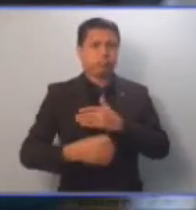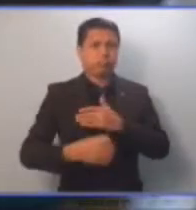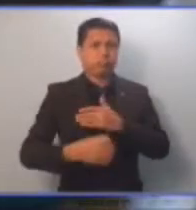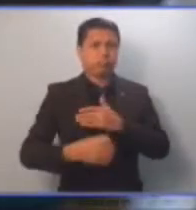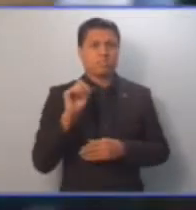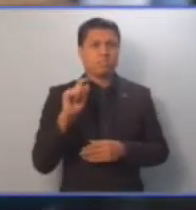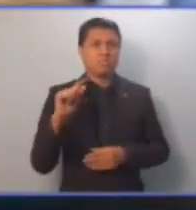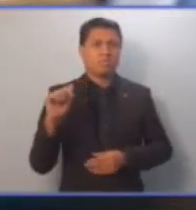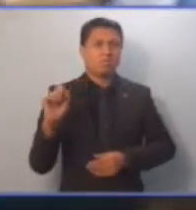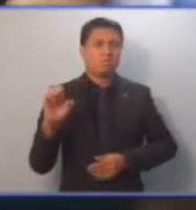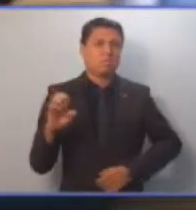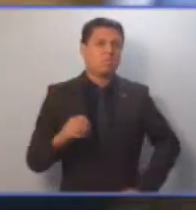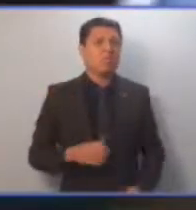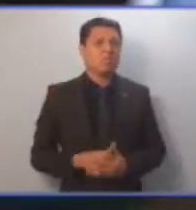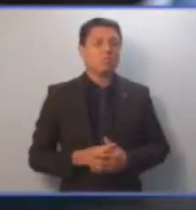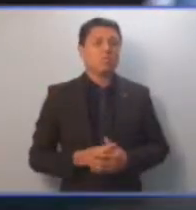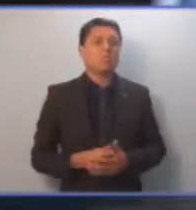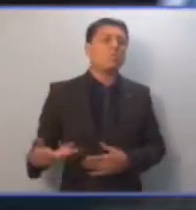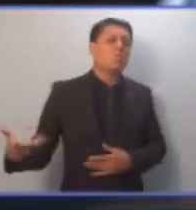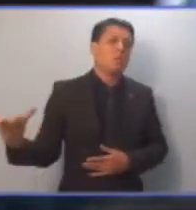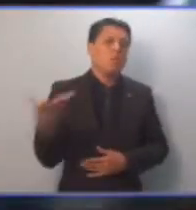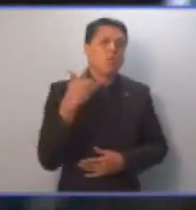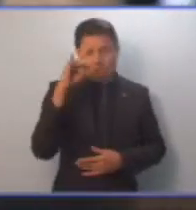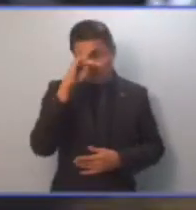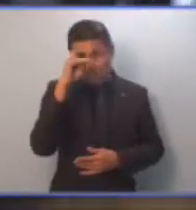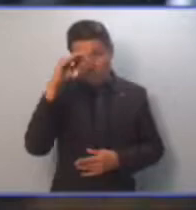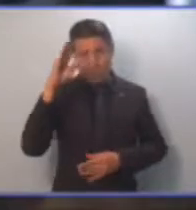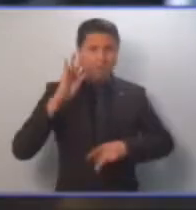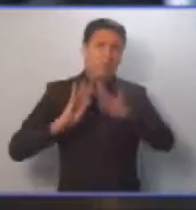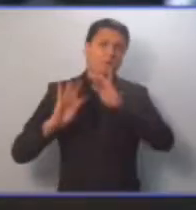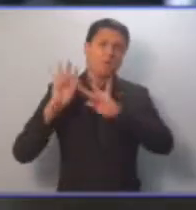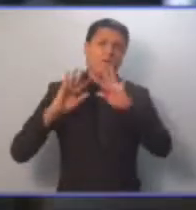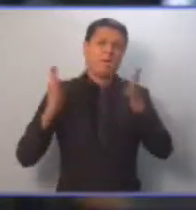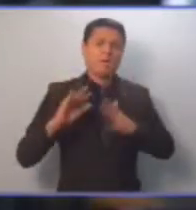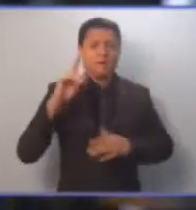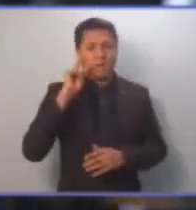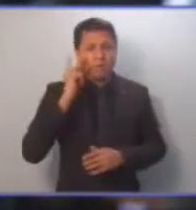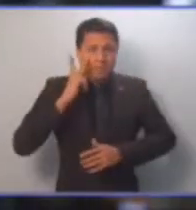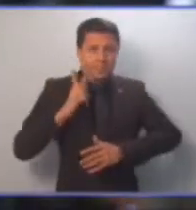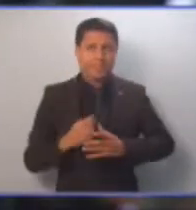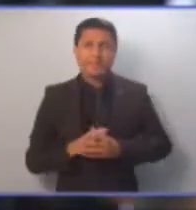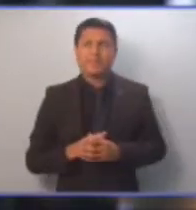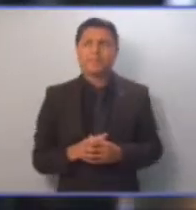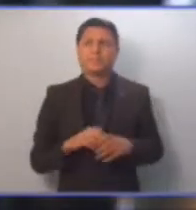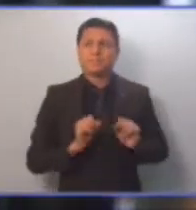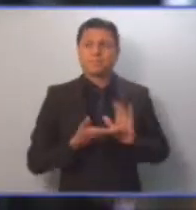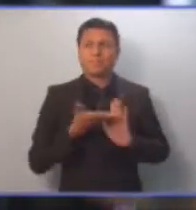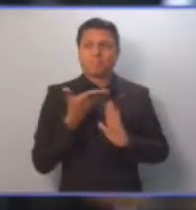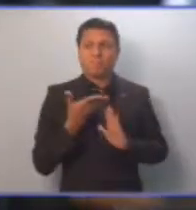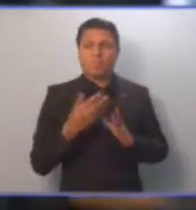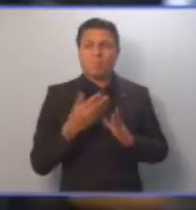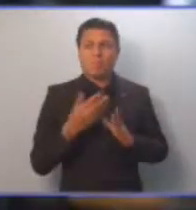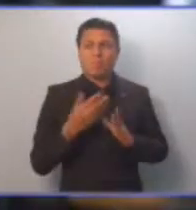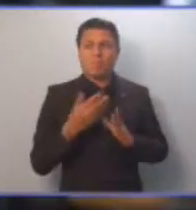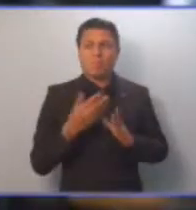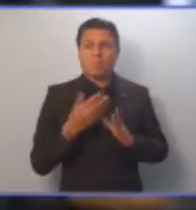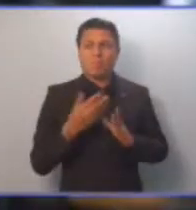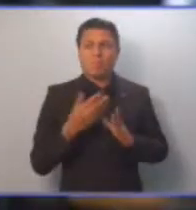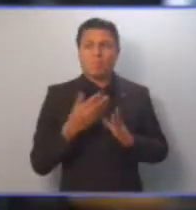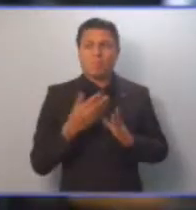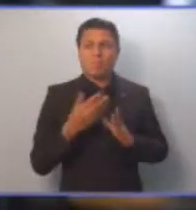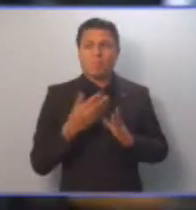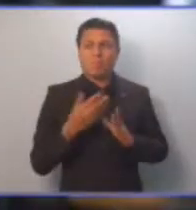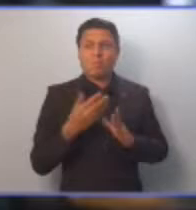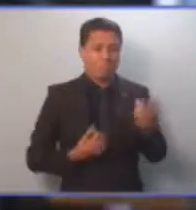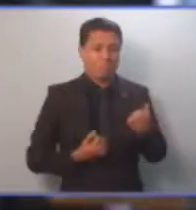FUSATE. Por toda la labor que significa el desarrollo de